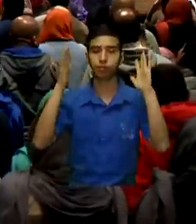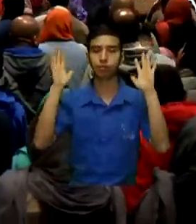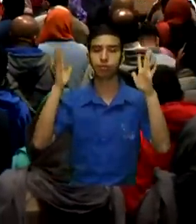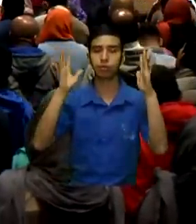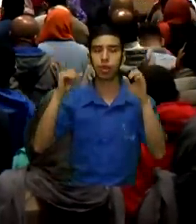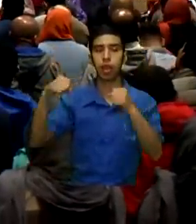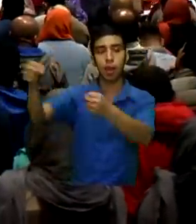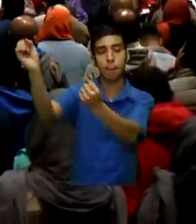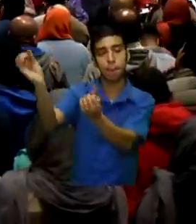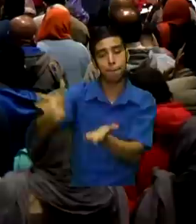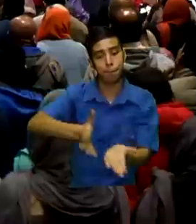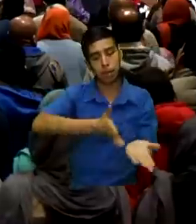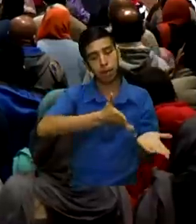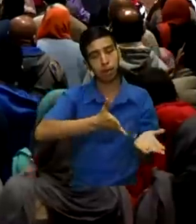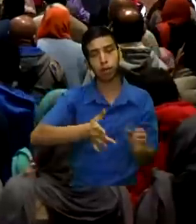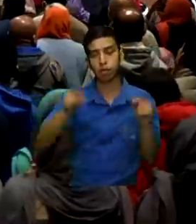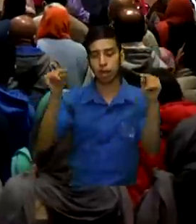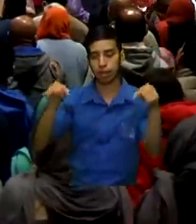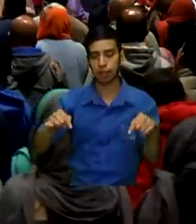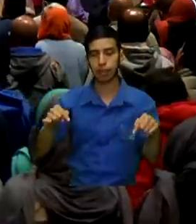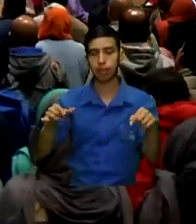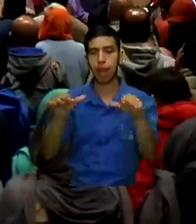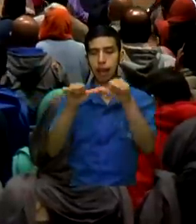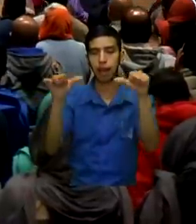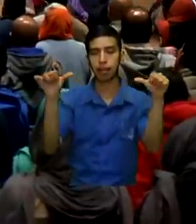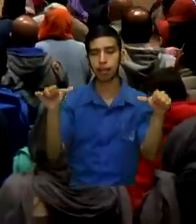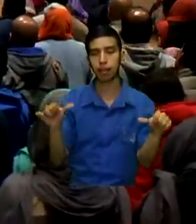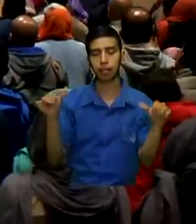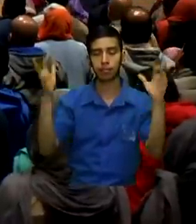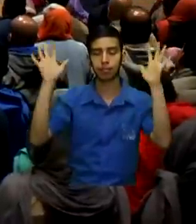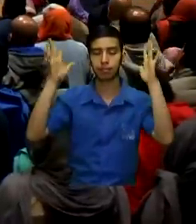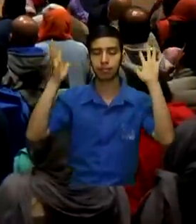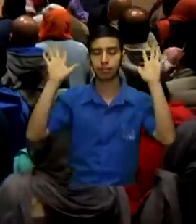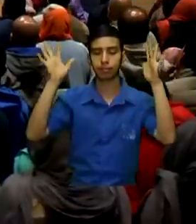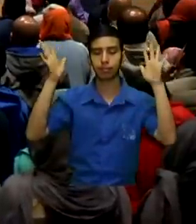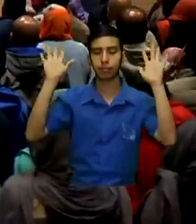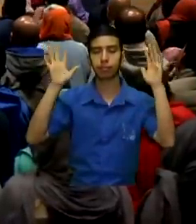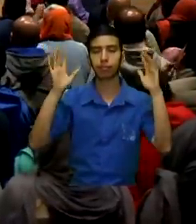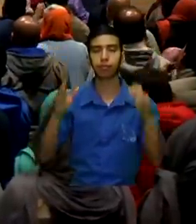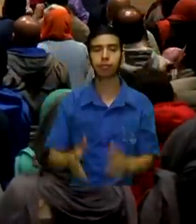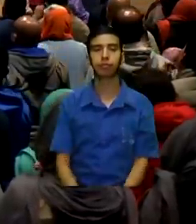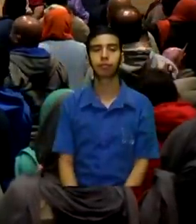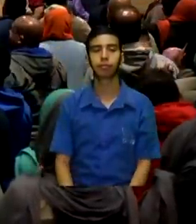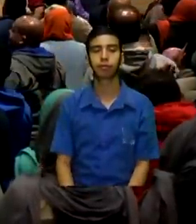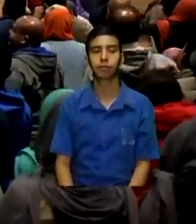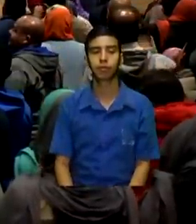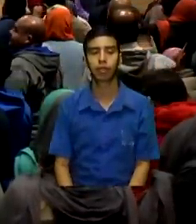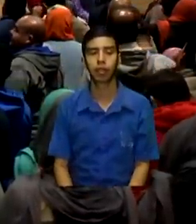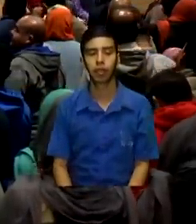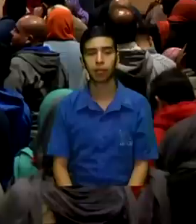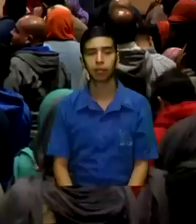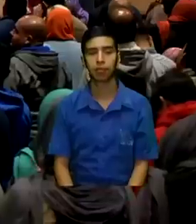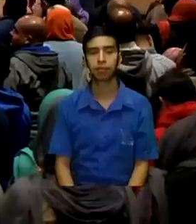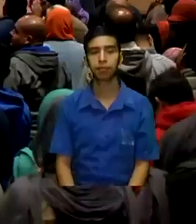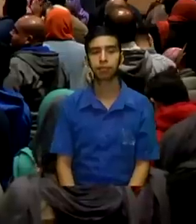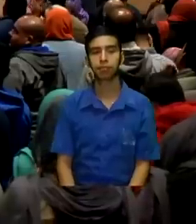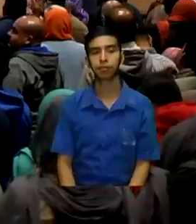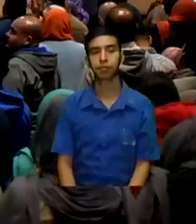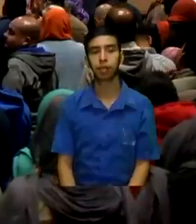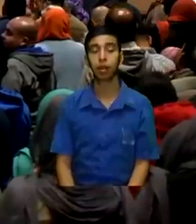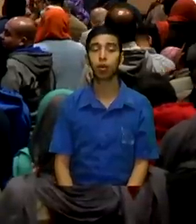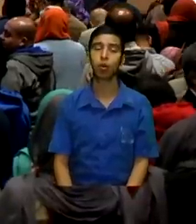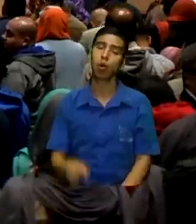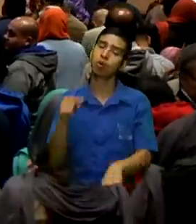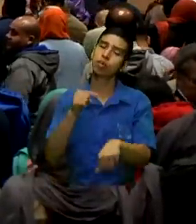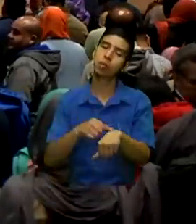Bienvenidos, bienvenidos, hermanos. Si hay alguien más, le vamos a hacer un tiempecito todavía para